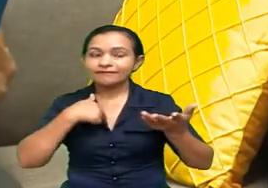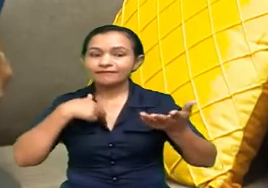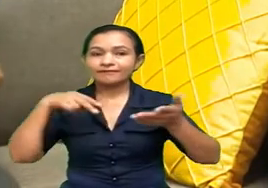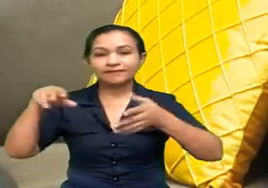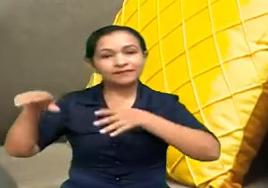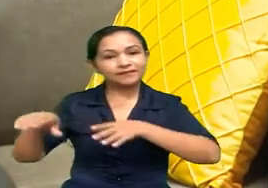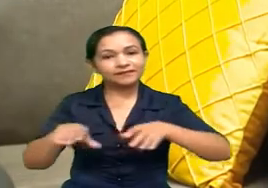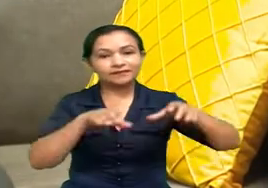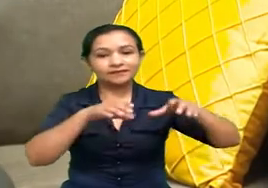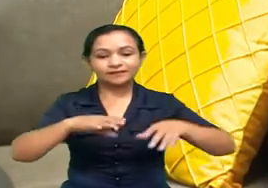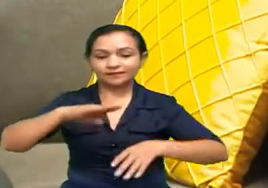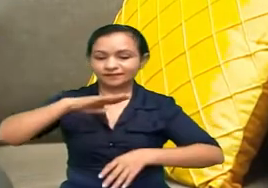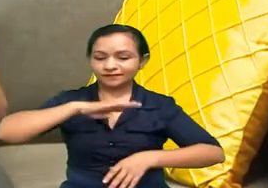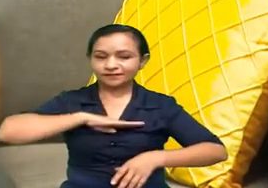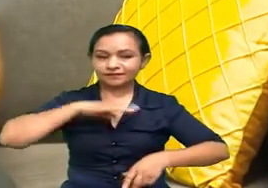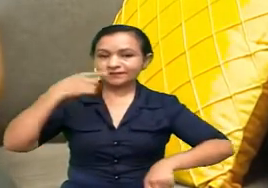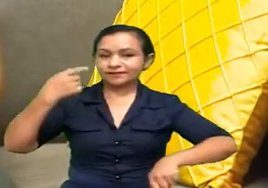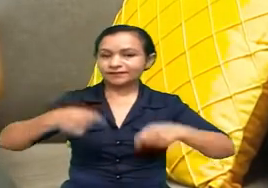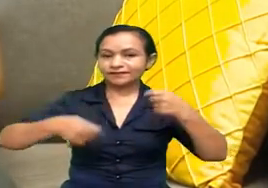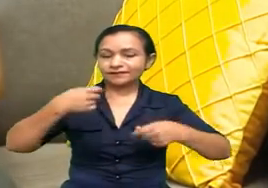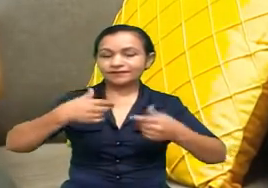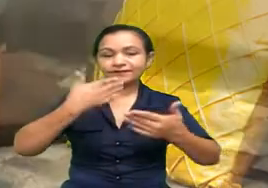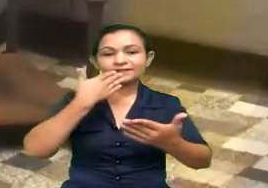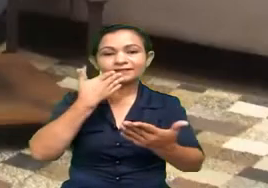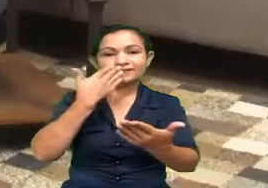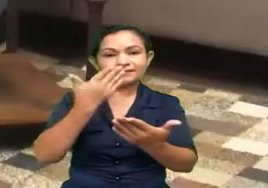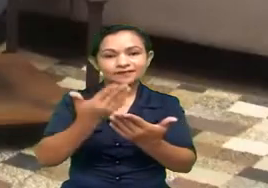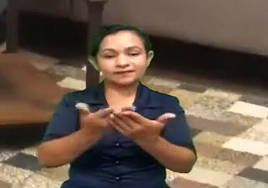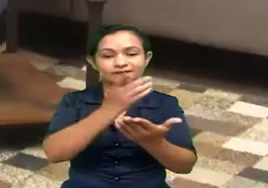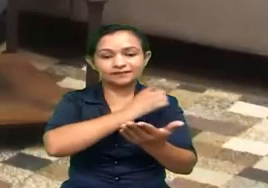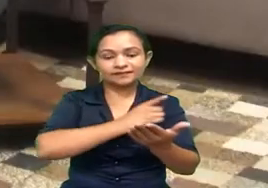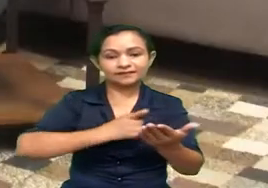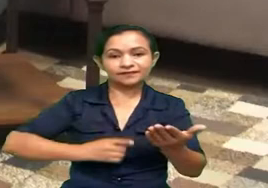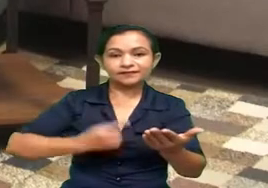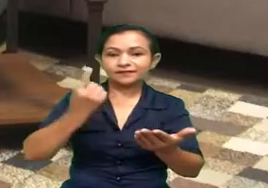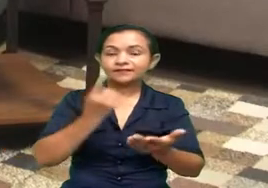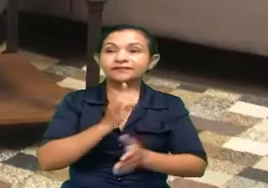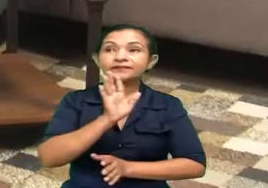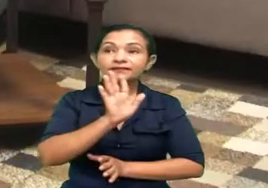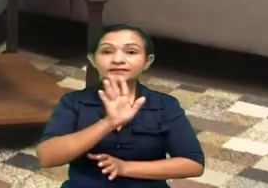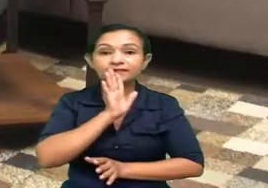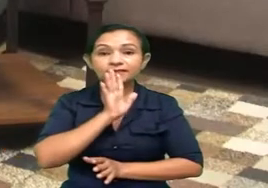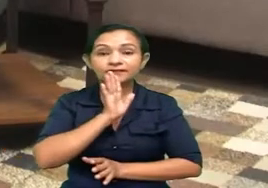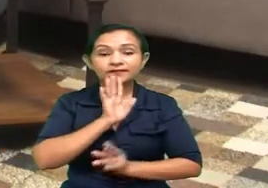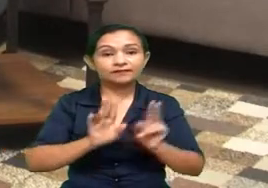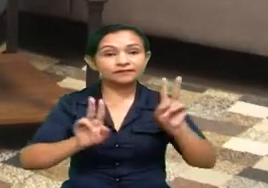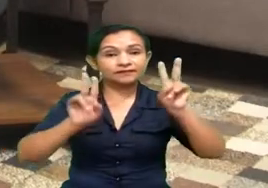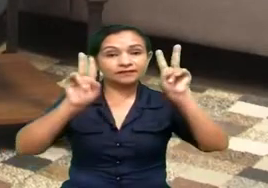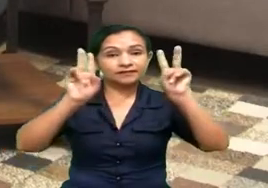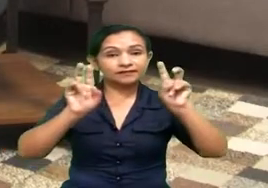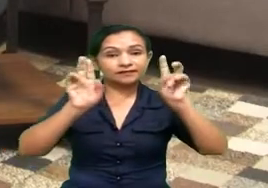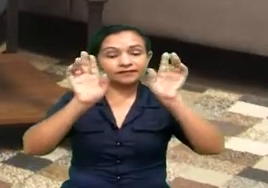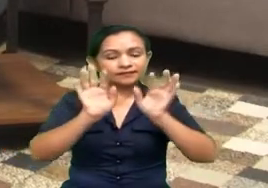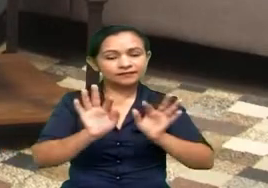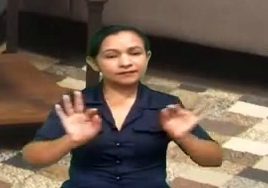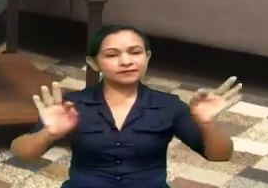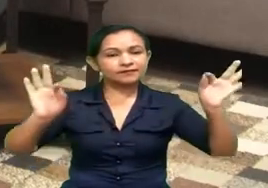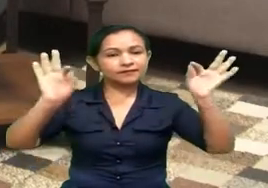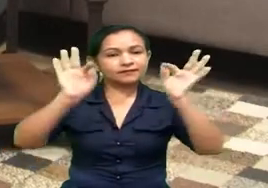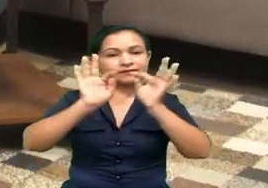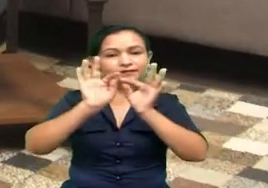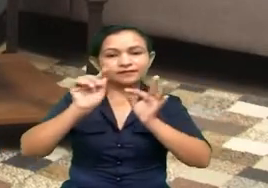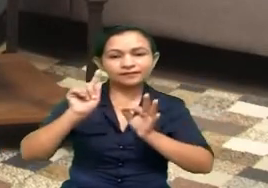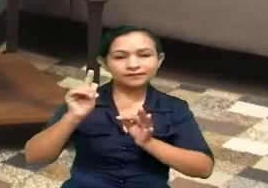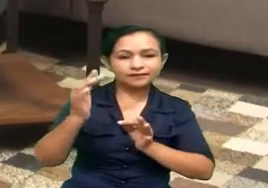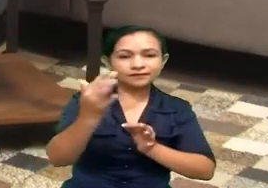eso gracias, diputado, por venir y acompañarnos a hablar sobre este tema tan importante para los nicaragüenses como es la